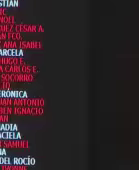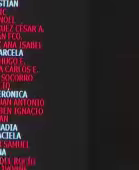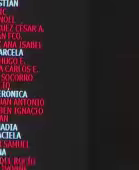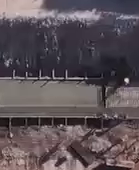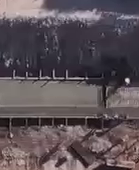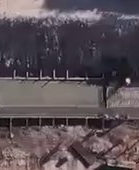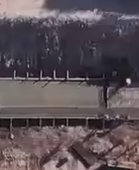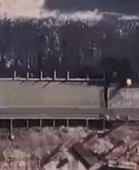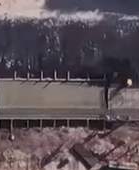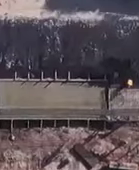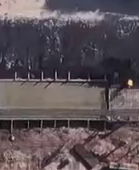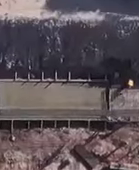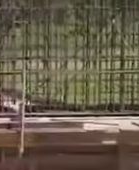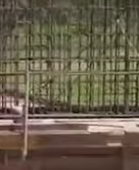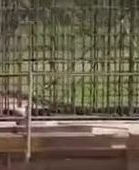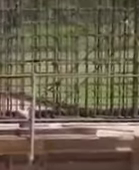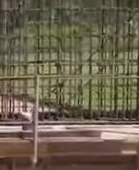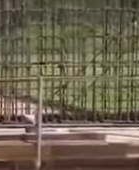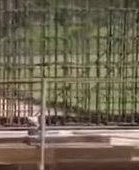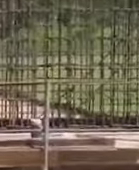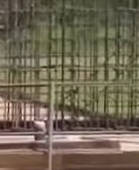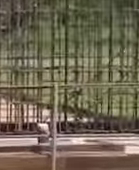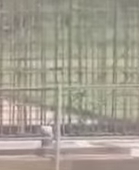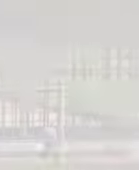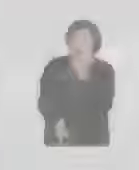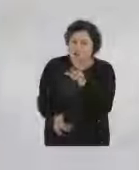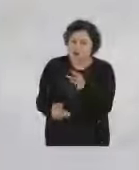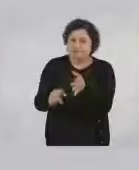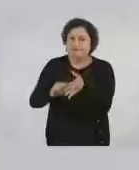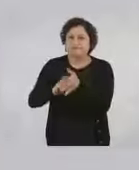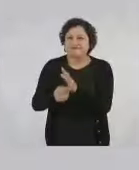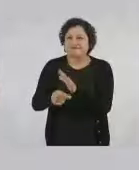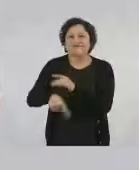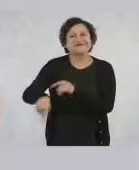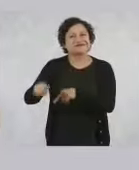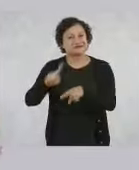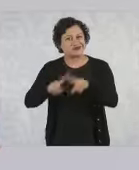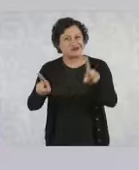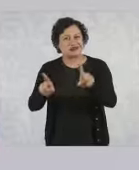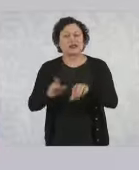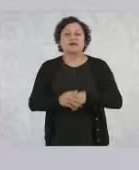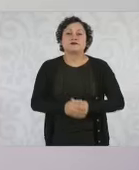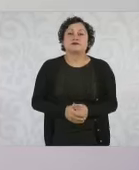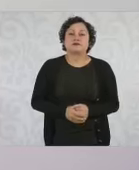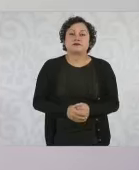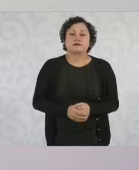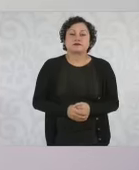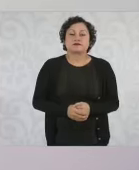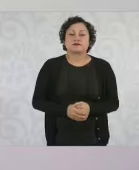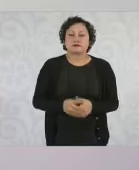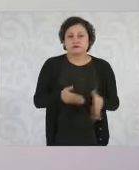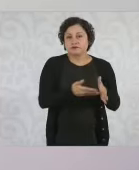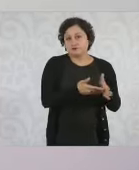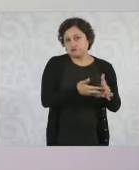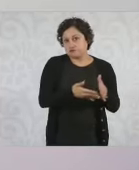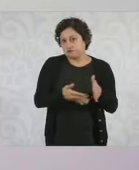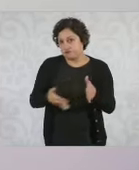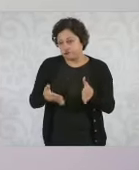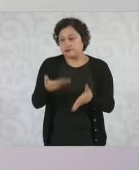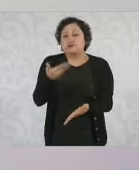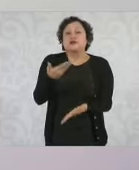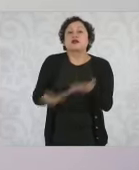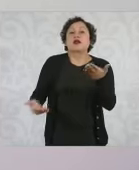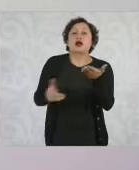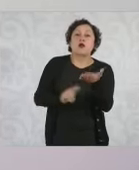del Estado serán más productivas de lo que son ahora. ¿Qué plantea la reforma que hoy se